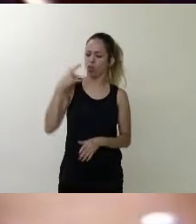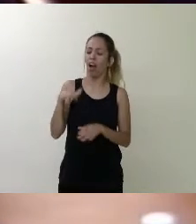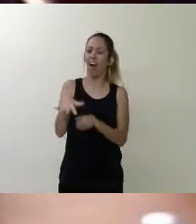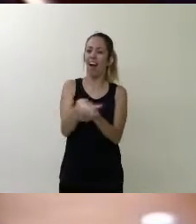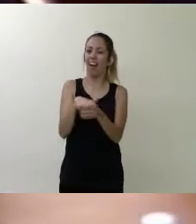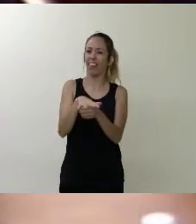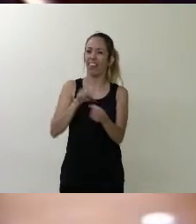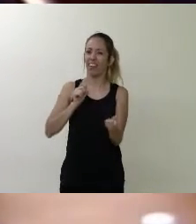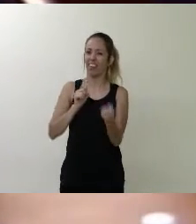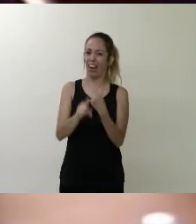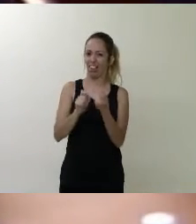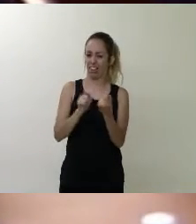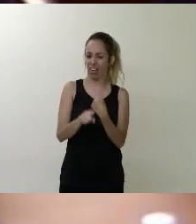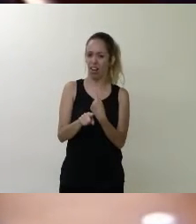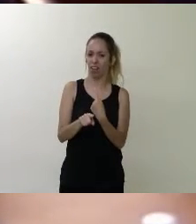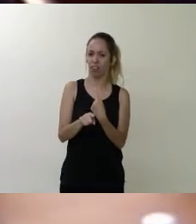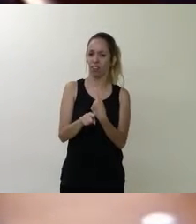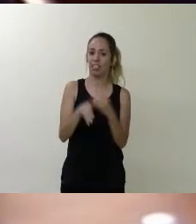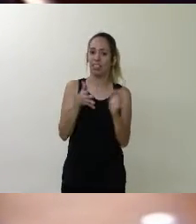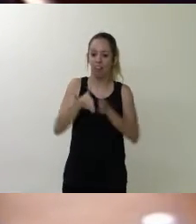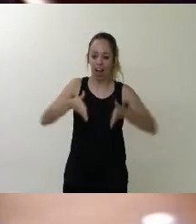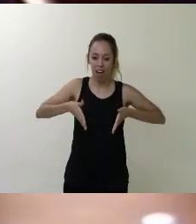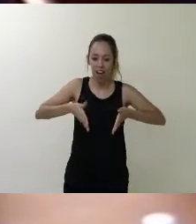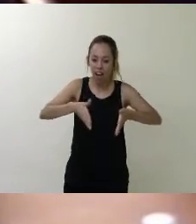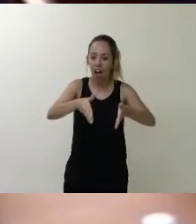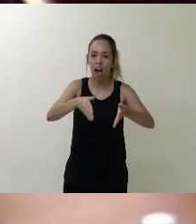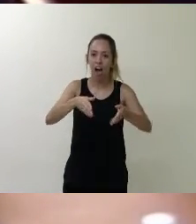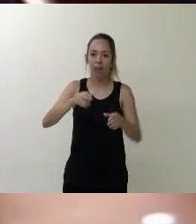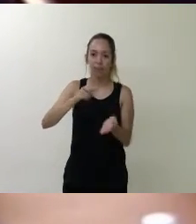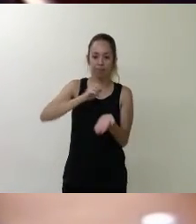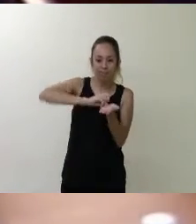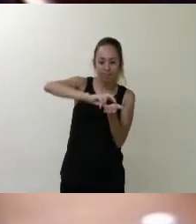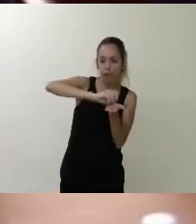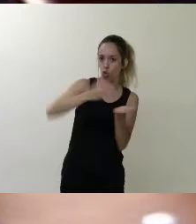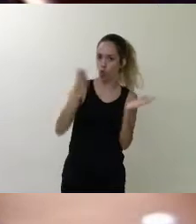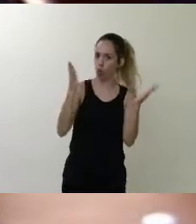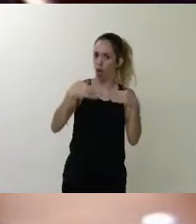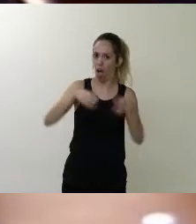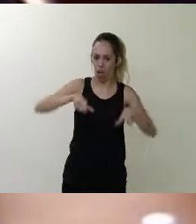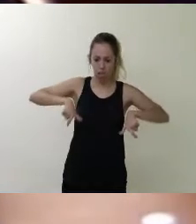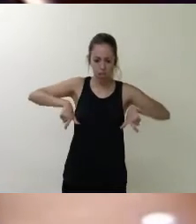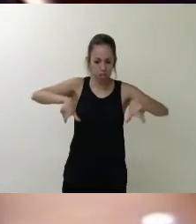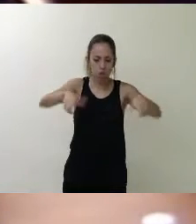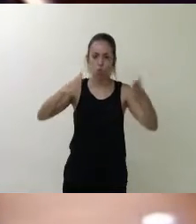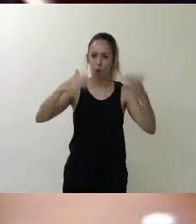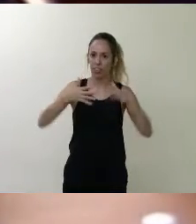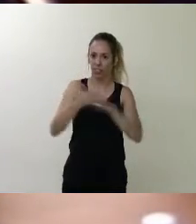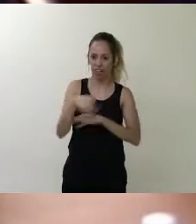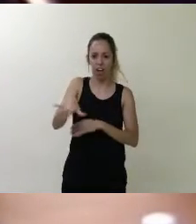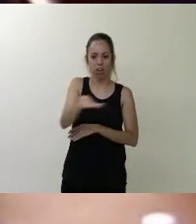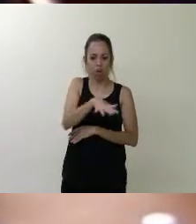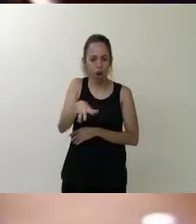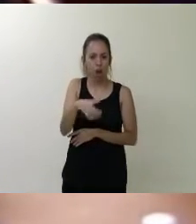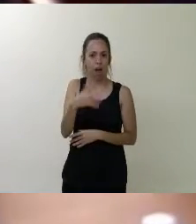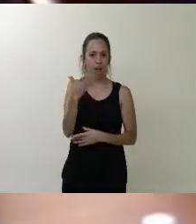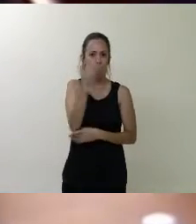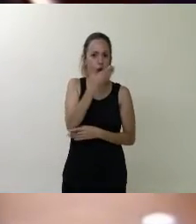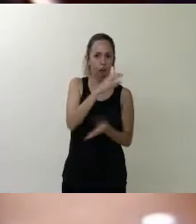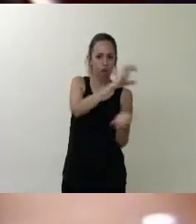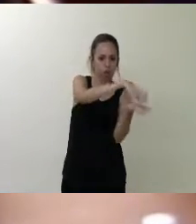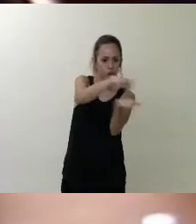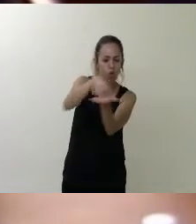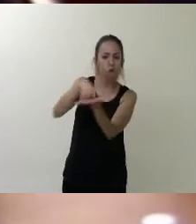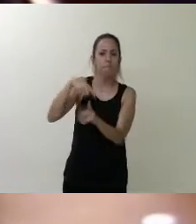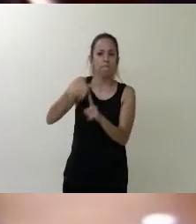decía el consejero, una vía sin acera, donde confluye un colegio con mucho tránsito y además con unos vecinos que en su mayoría son